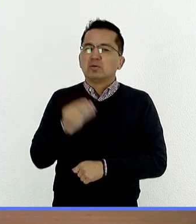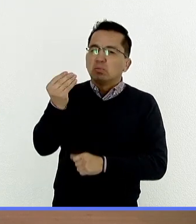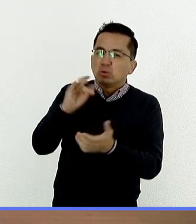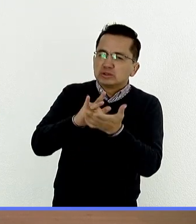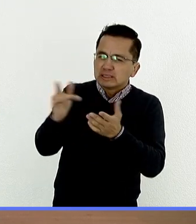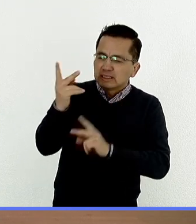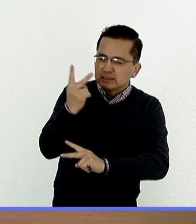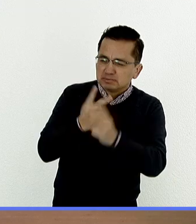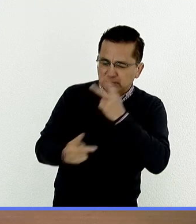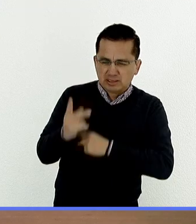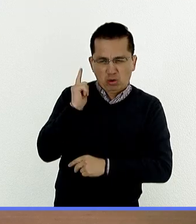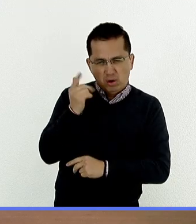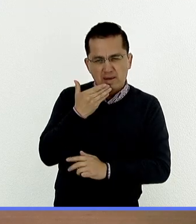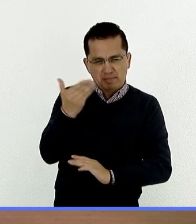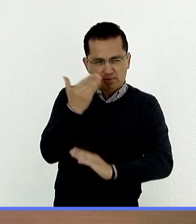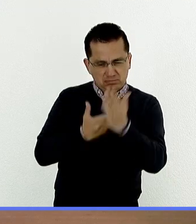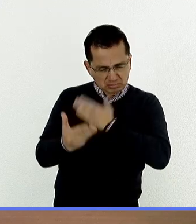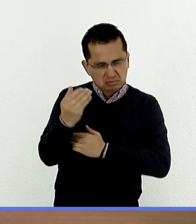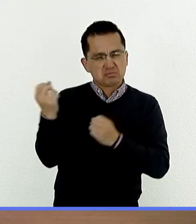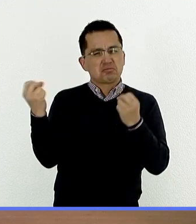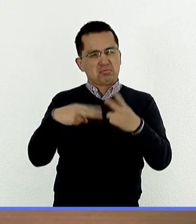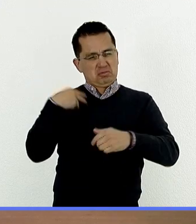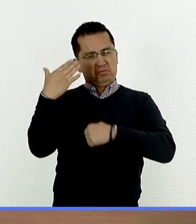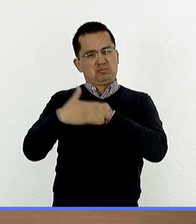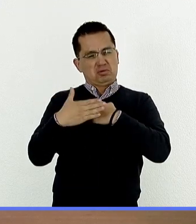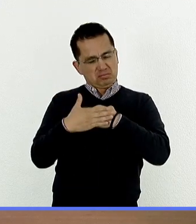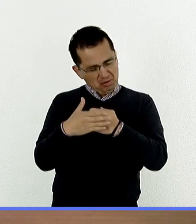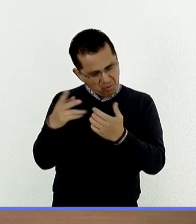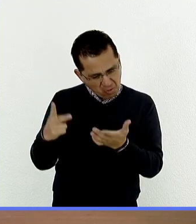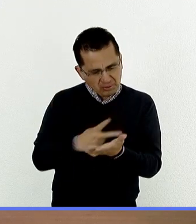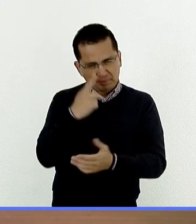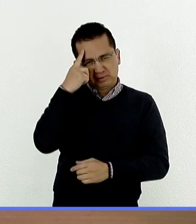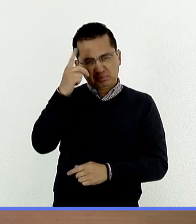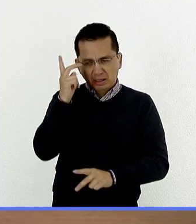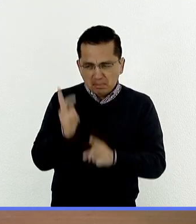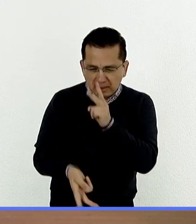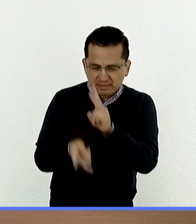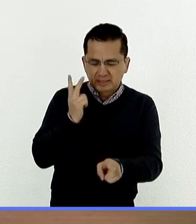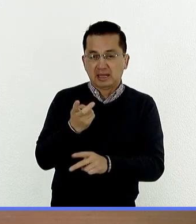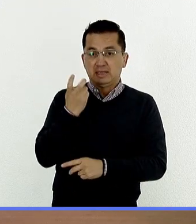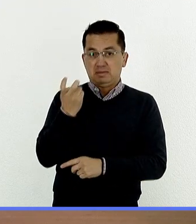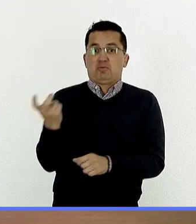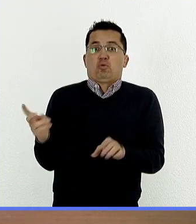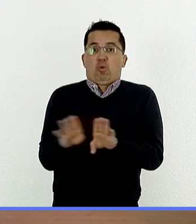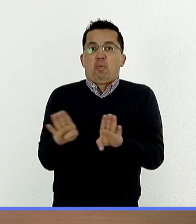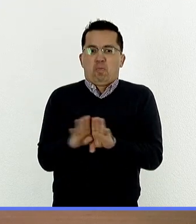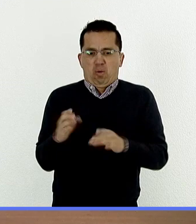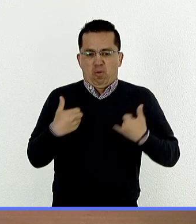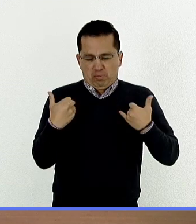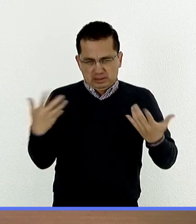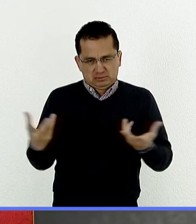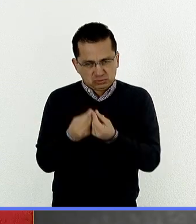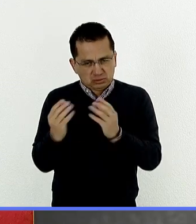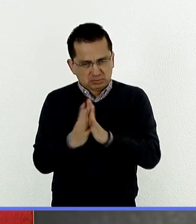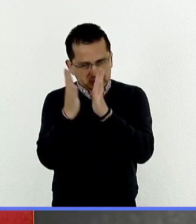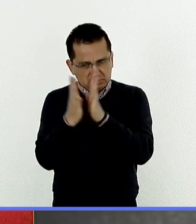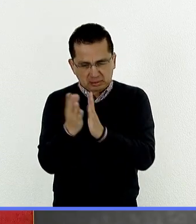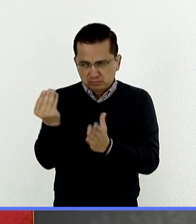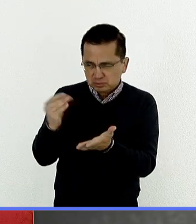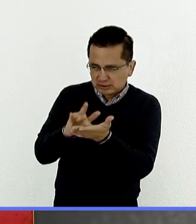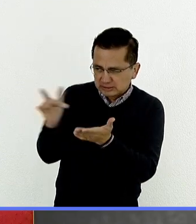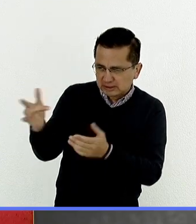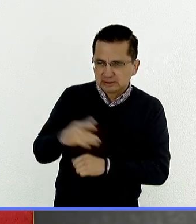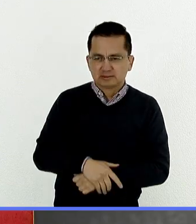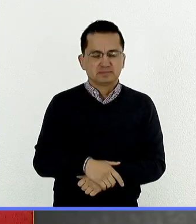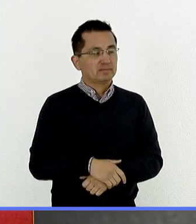mucho éxito y estaremos platicando en algún otro momento seguro de los resultados y la participación de los estudiantes Gracias doctor Muchas gracias